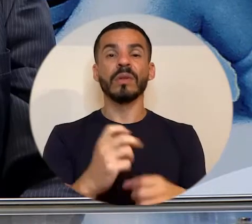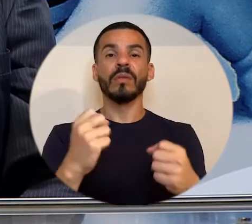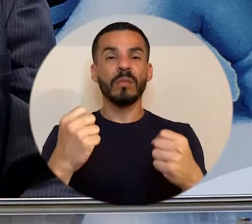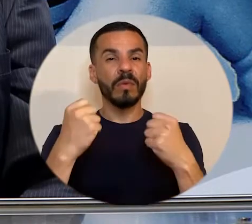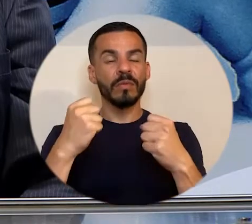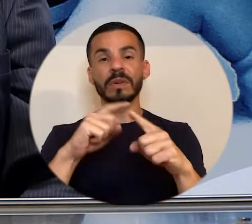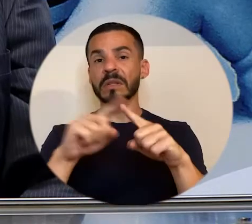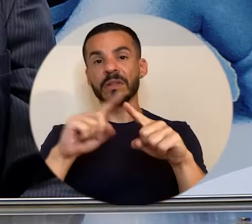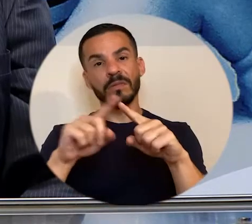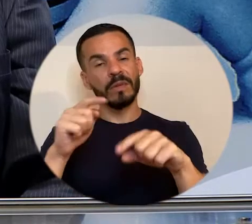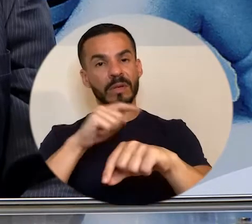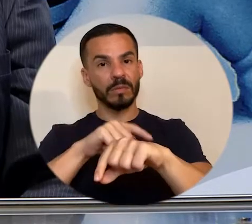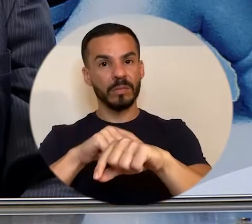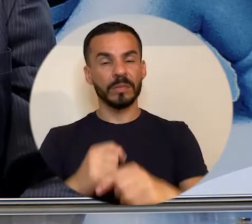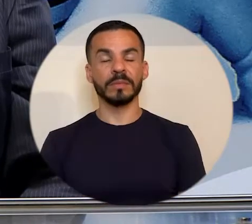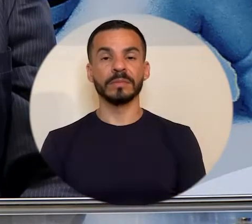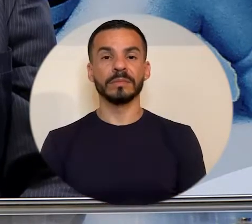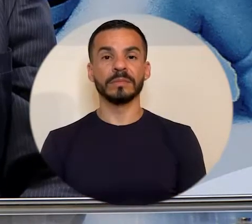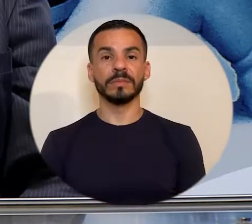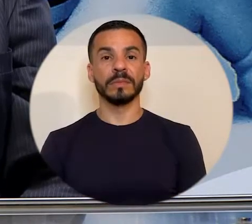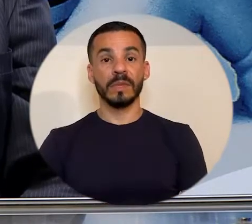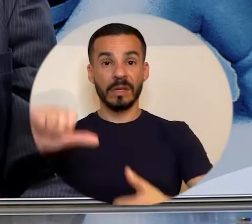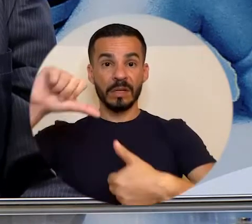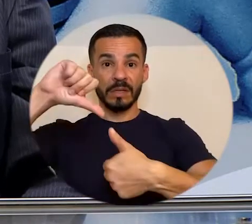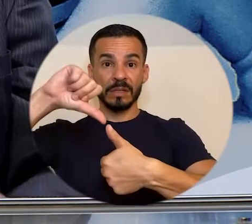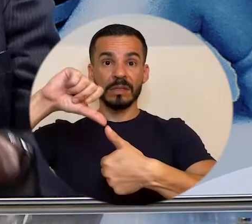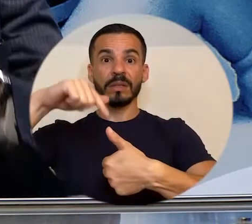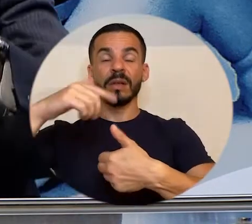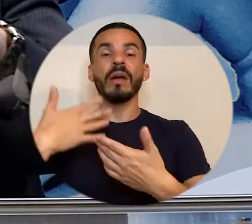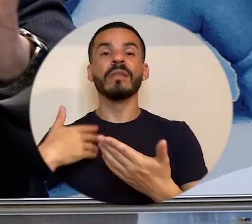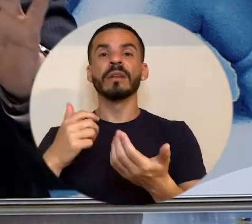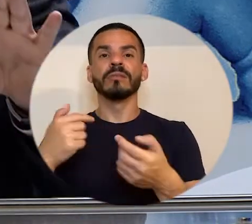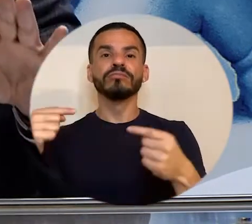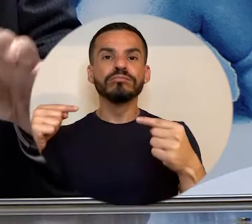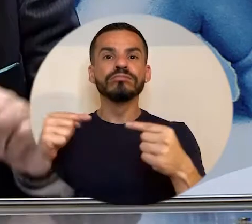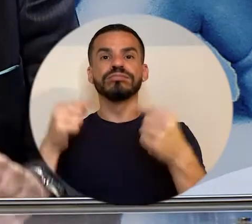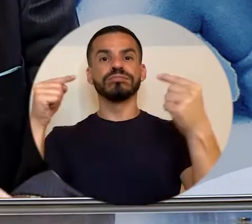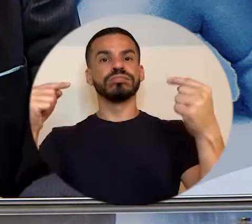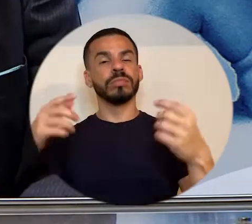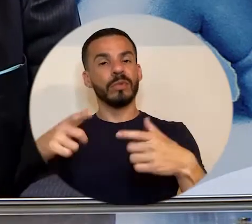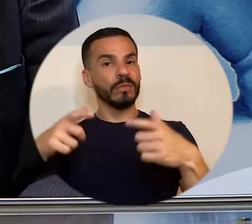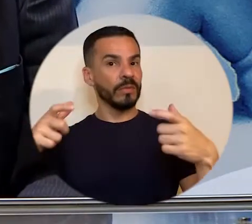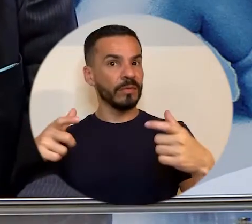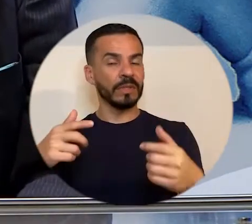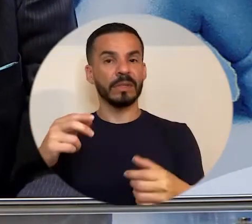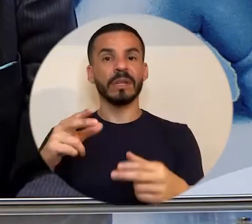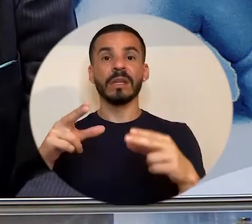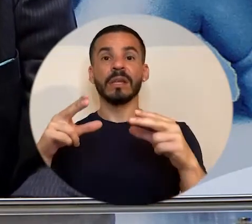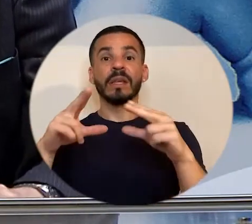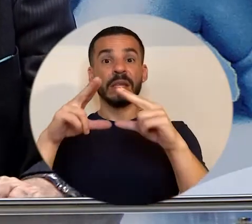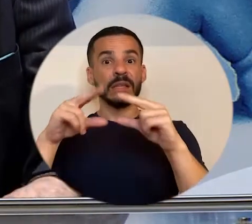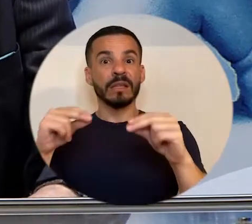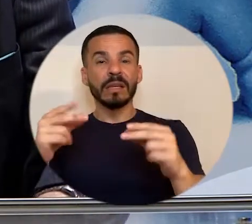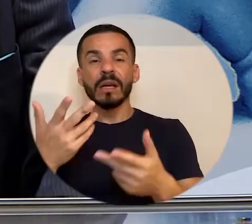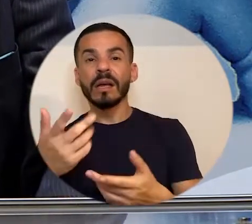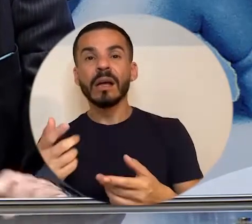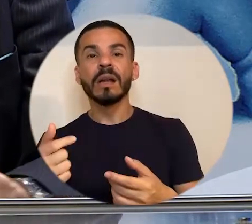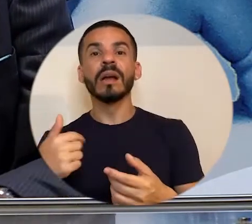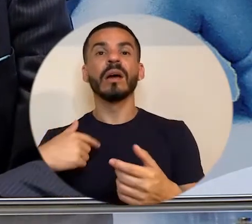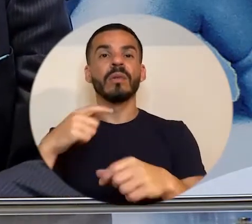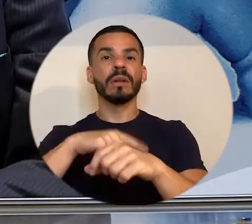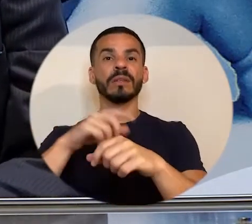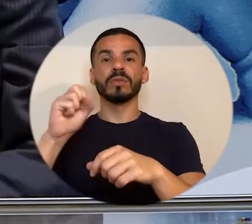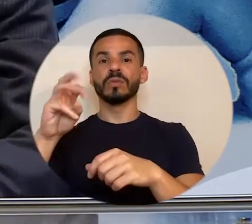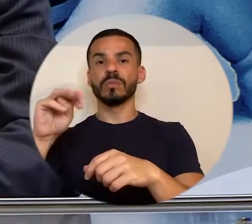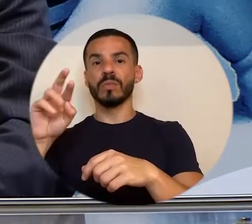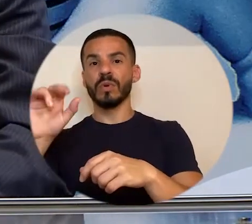sido muy fuerte en diferentes momentos. En el caso centroamericano ha habido grandes choques. Nicaragua en la época